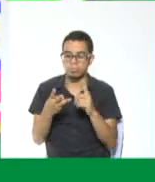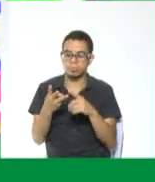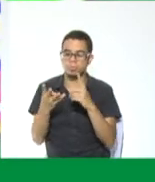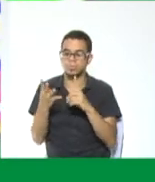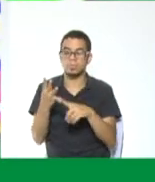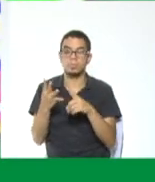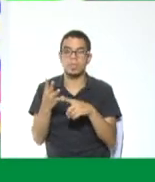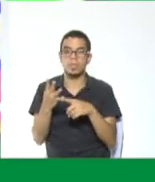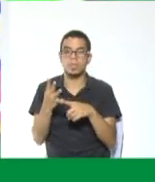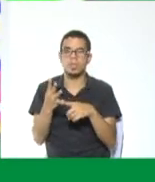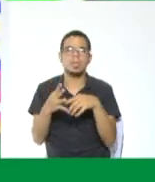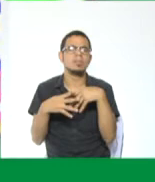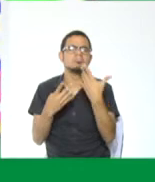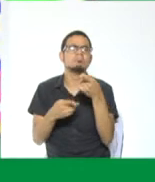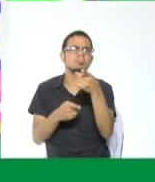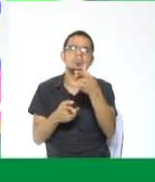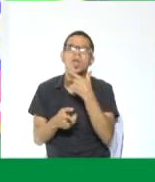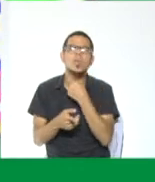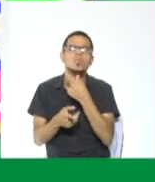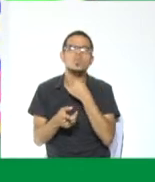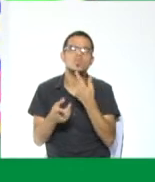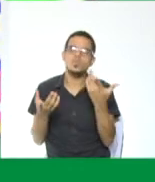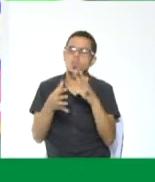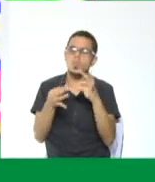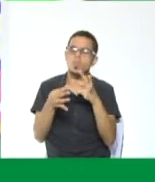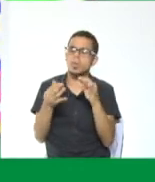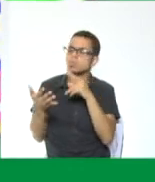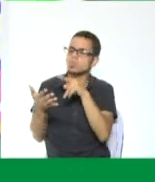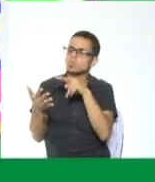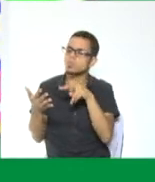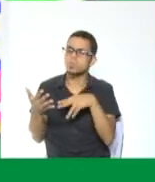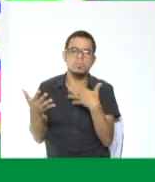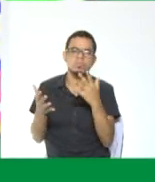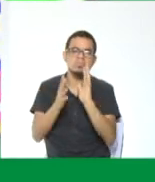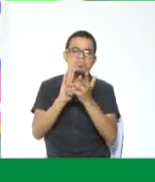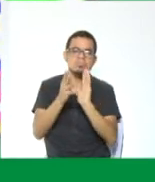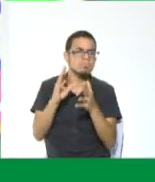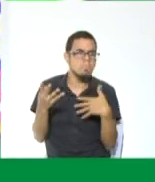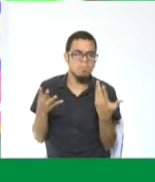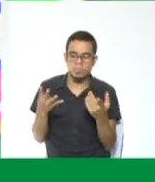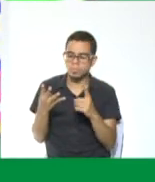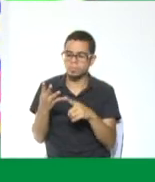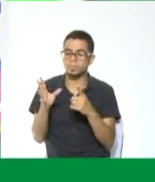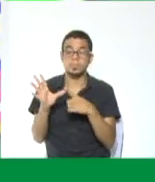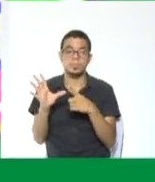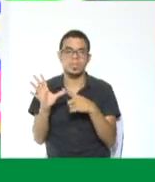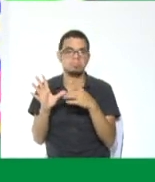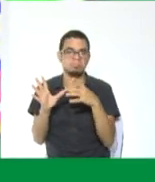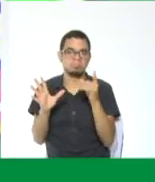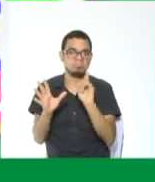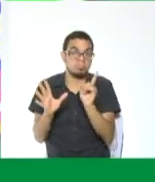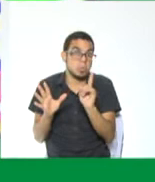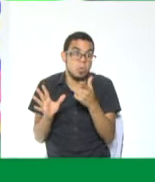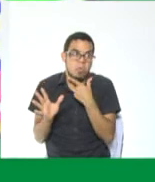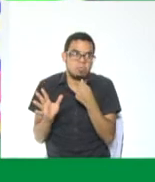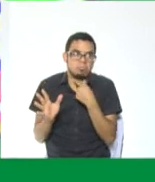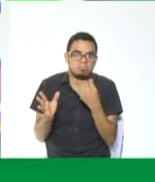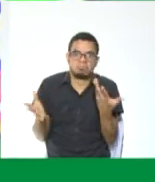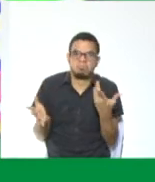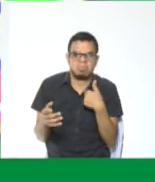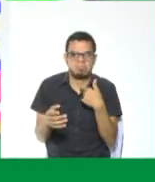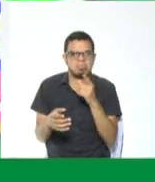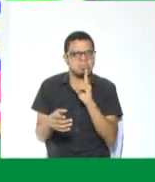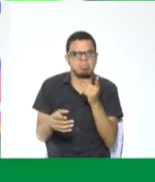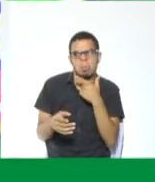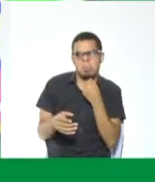hechos. ¿Qué fue lo que más te gustó del cuento? ¿Qué fue lo que menos te gustó del